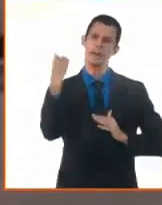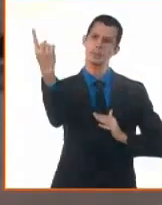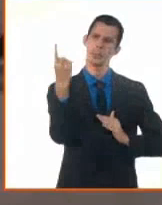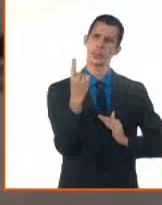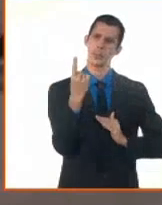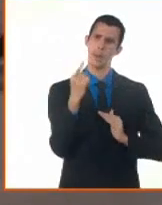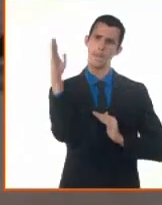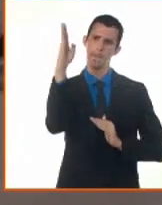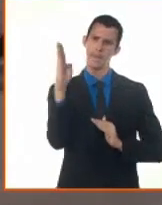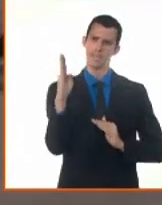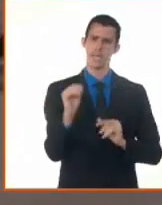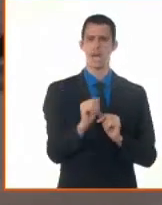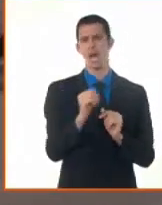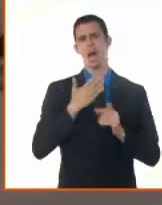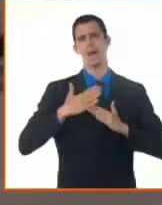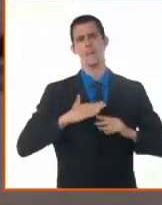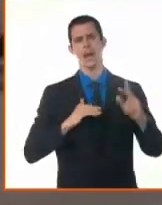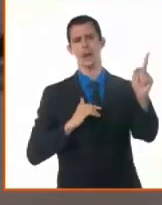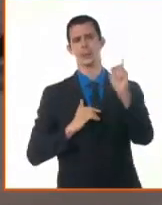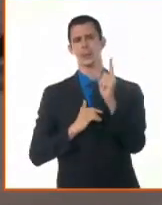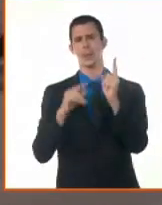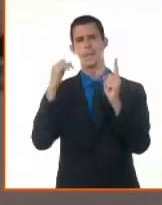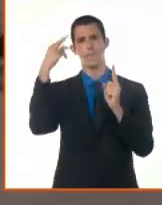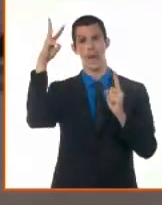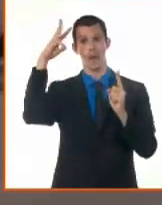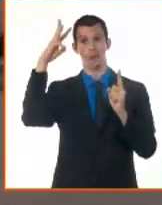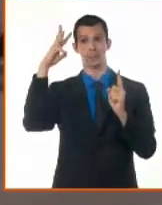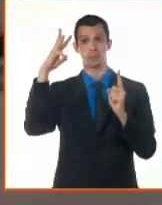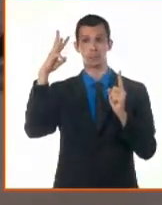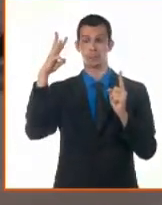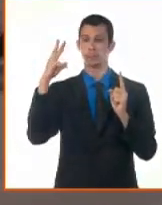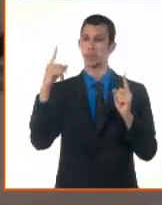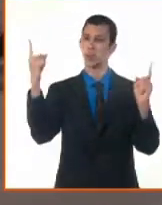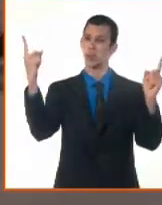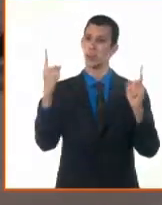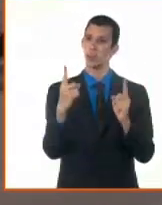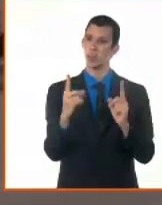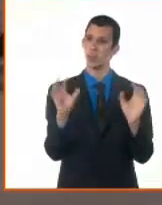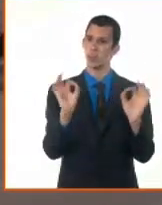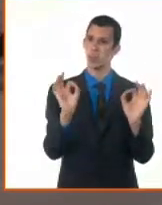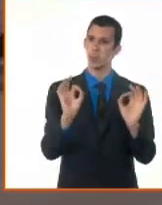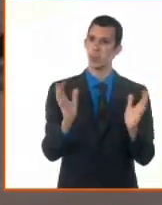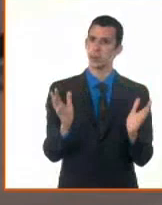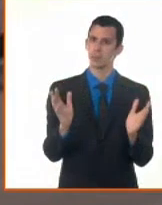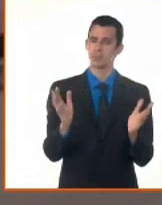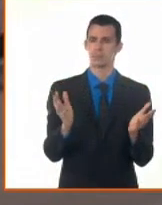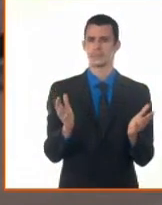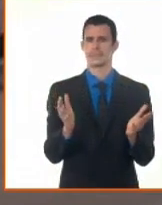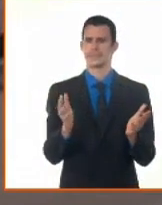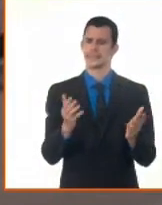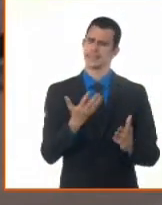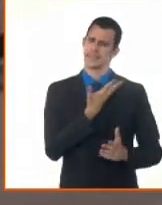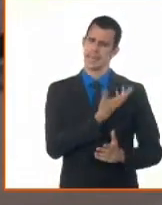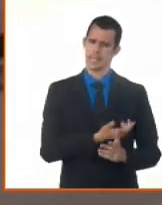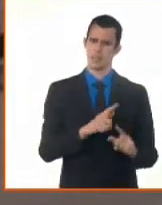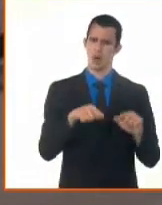a decir de de unidad que a veces se espera de estos mecanismos hubo confrontación hubo